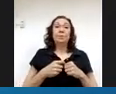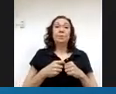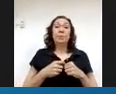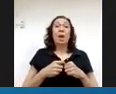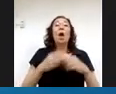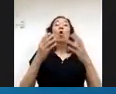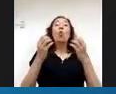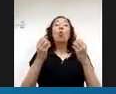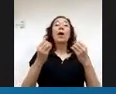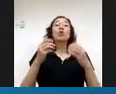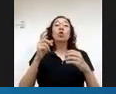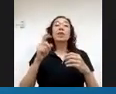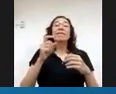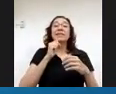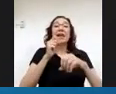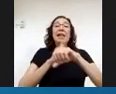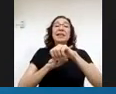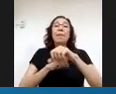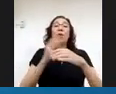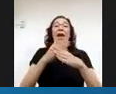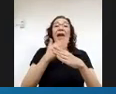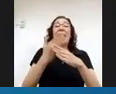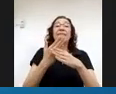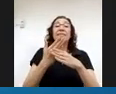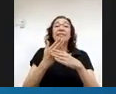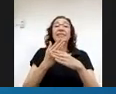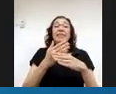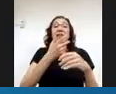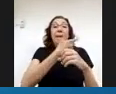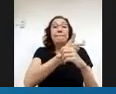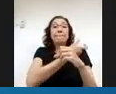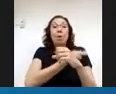¿Cuánto debe de ser los tiempos entre las dosis de las vacunas?